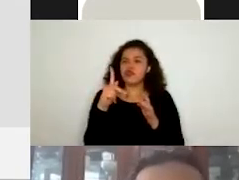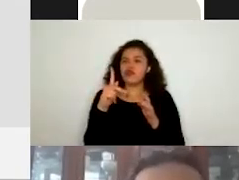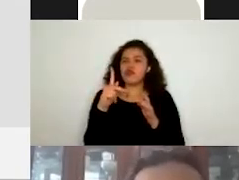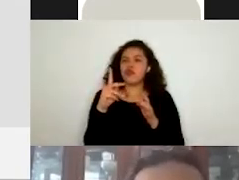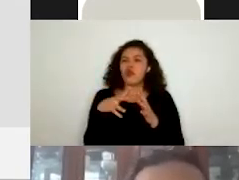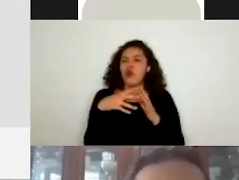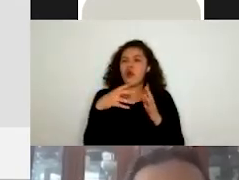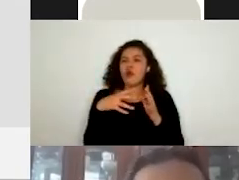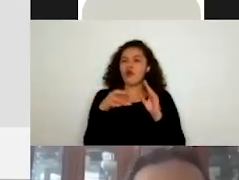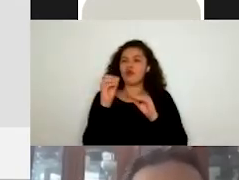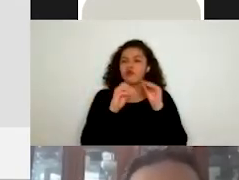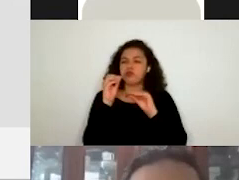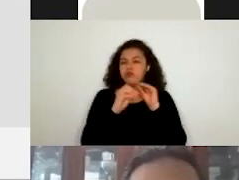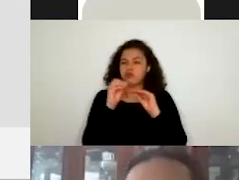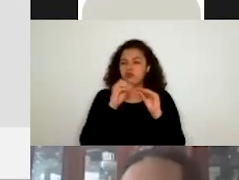críticas.